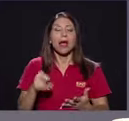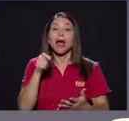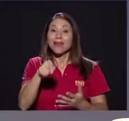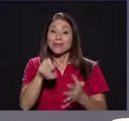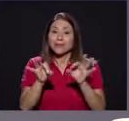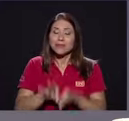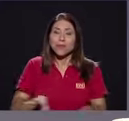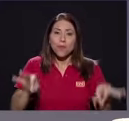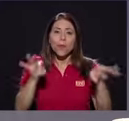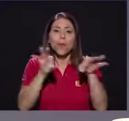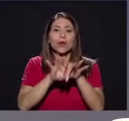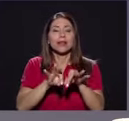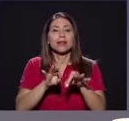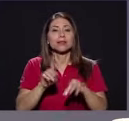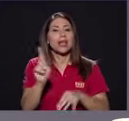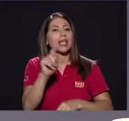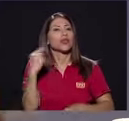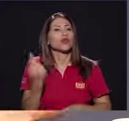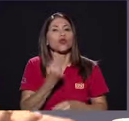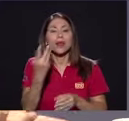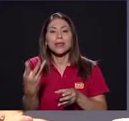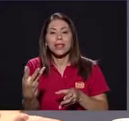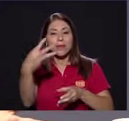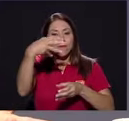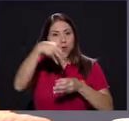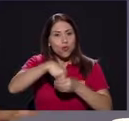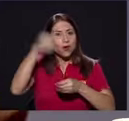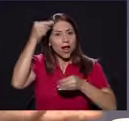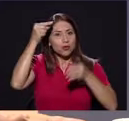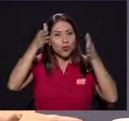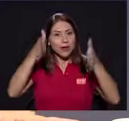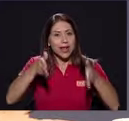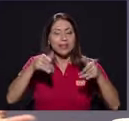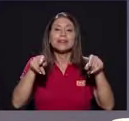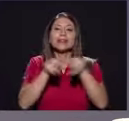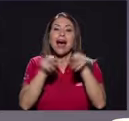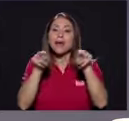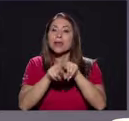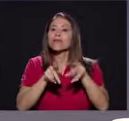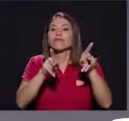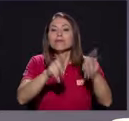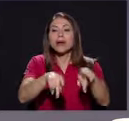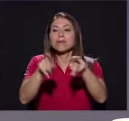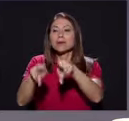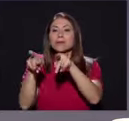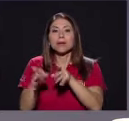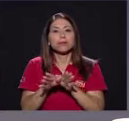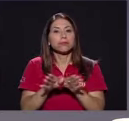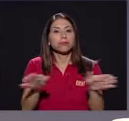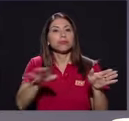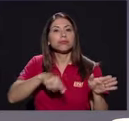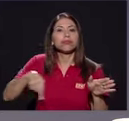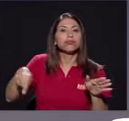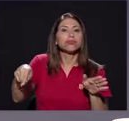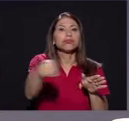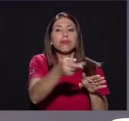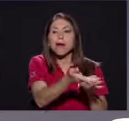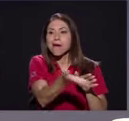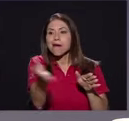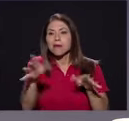la importancia, ¿verdad?, de que involucra no solo la parte de los gobernantes, sino también la parte ciudadana, cómo